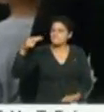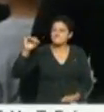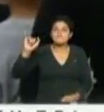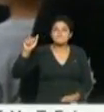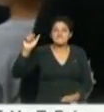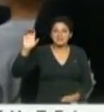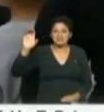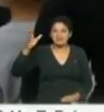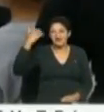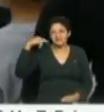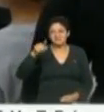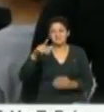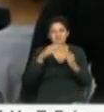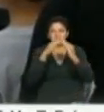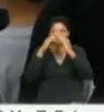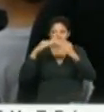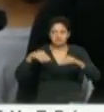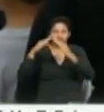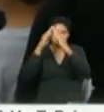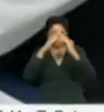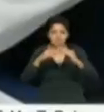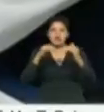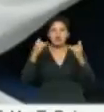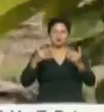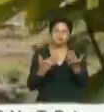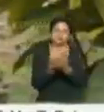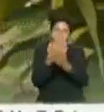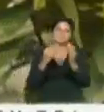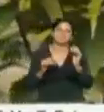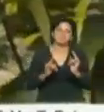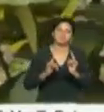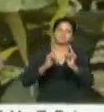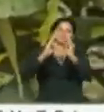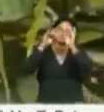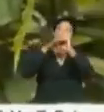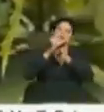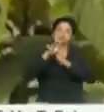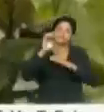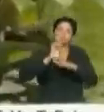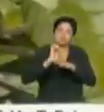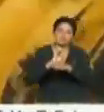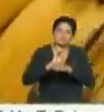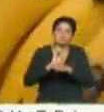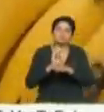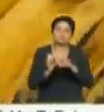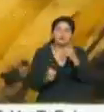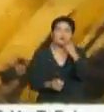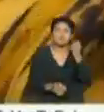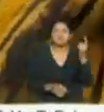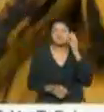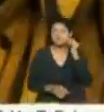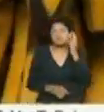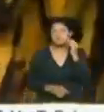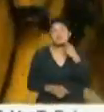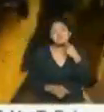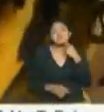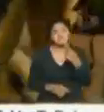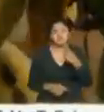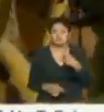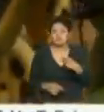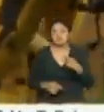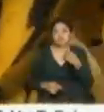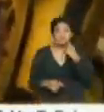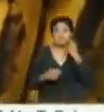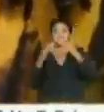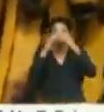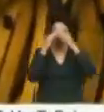vieron afectadas por el terremoto del pasado 16 de abril. El agricultor Pomerio López comenta que el día del movimiento telúrico